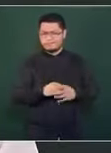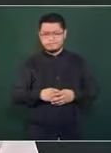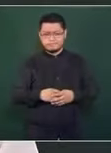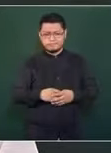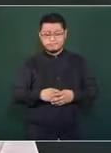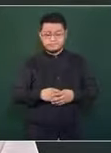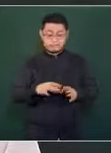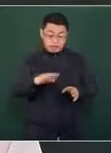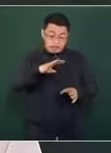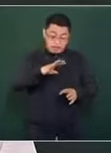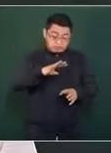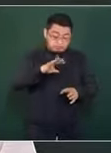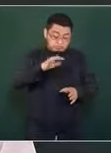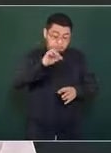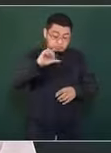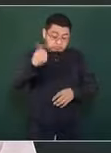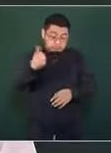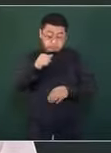versión.